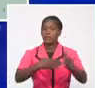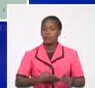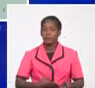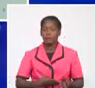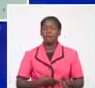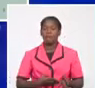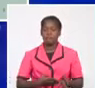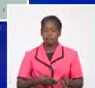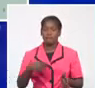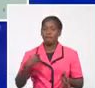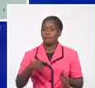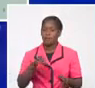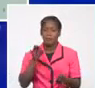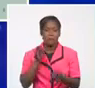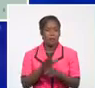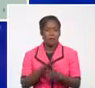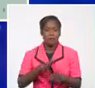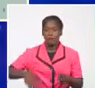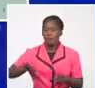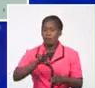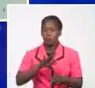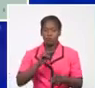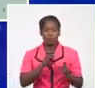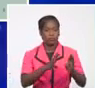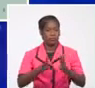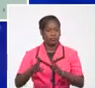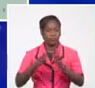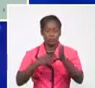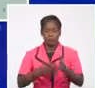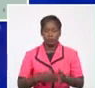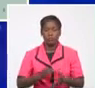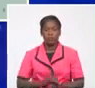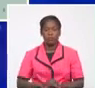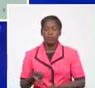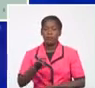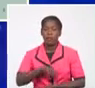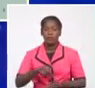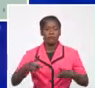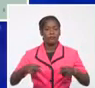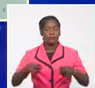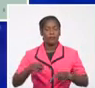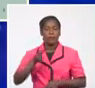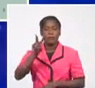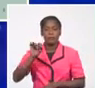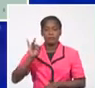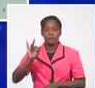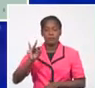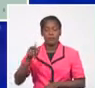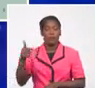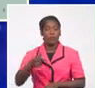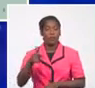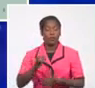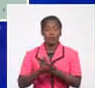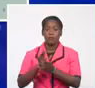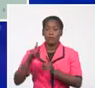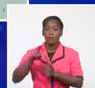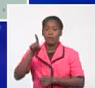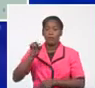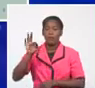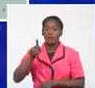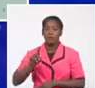pandemia. Ayer Cárdenas con el mayor número, 27, Jovellanos y Matanzas con 18 cada